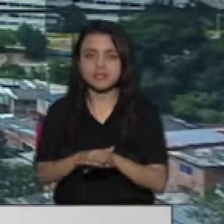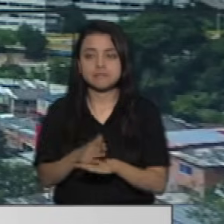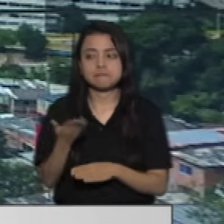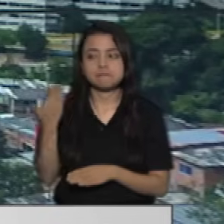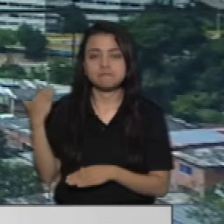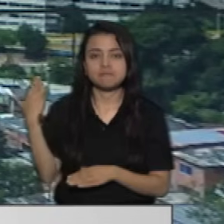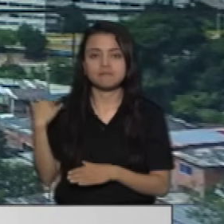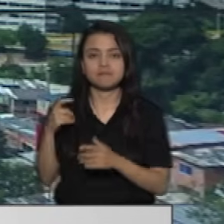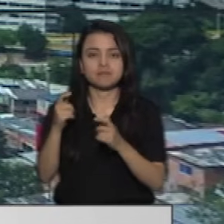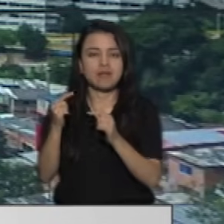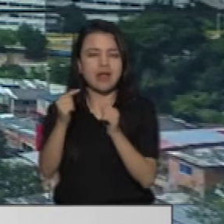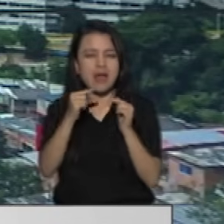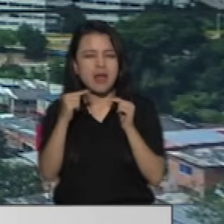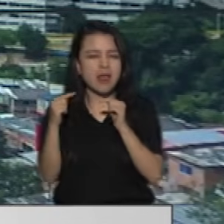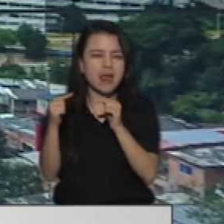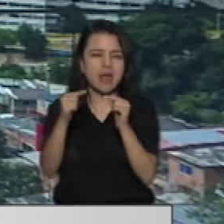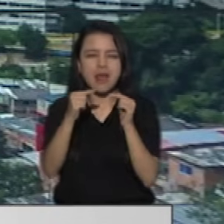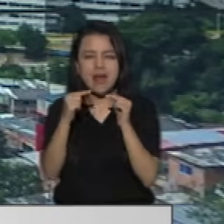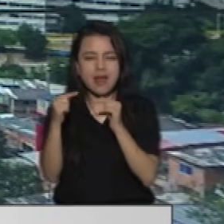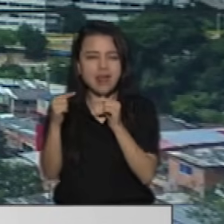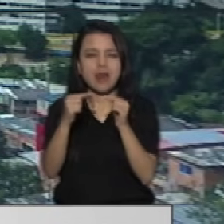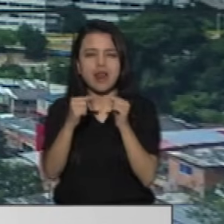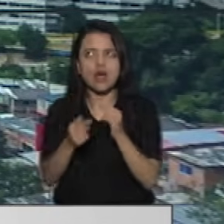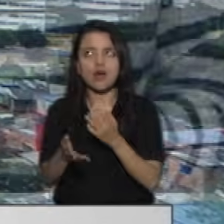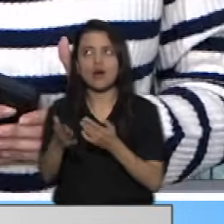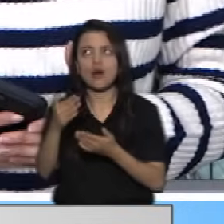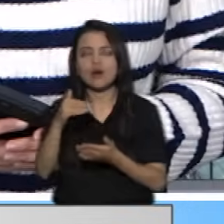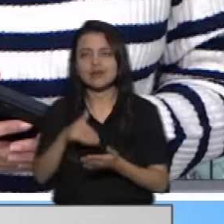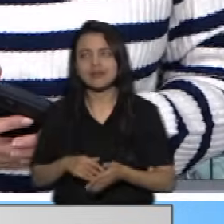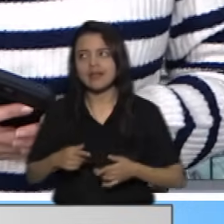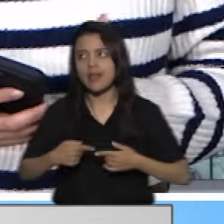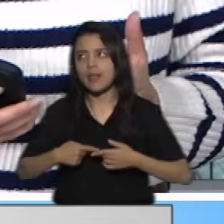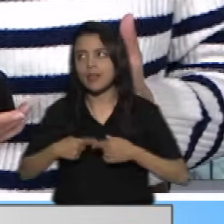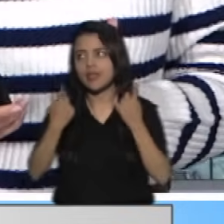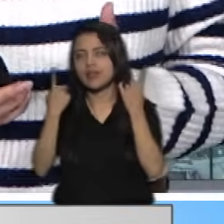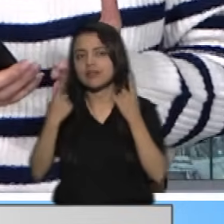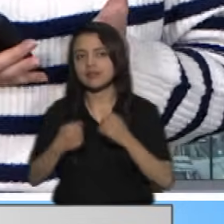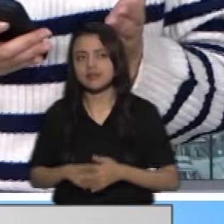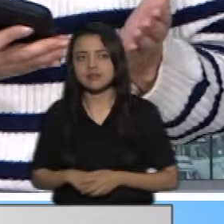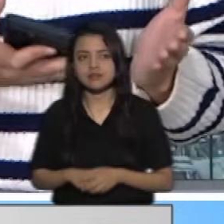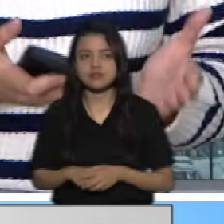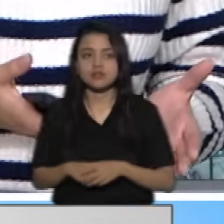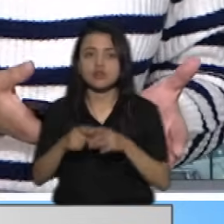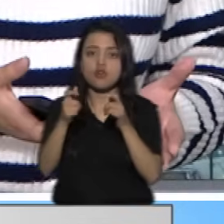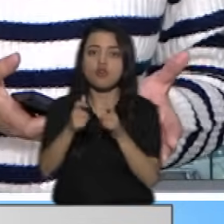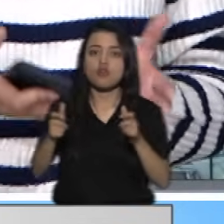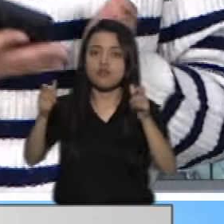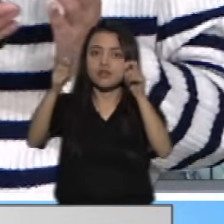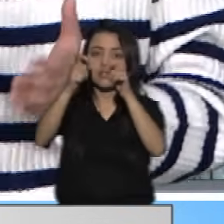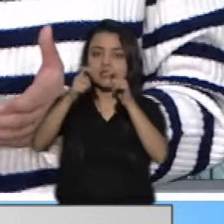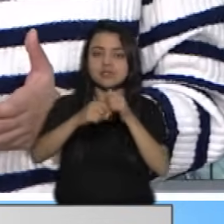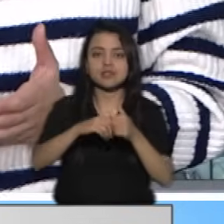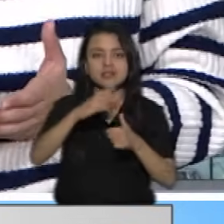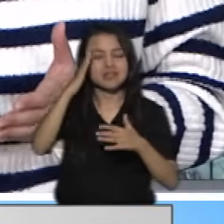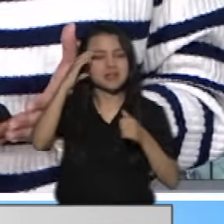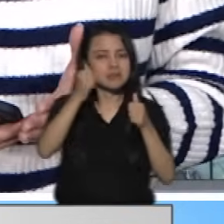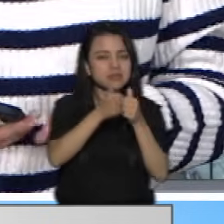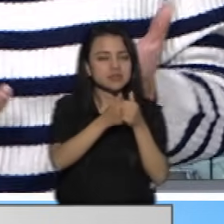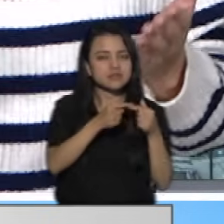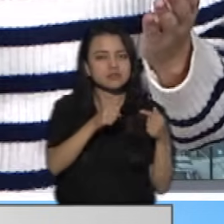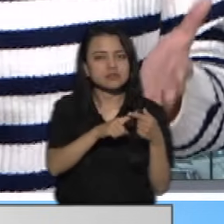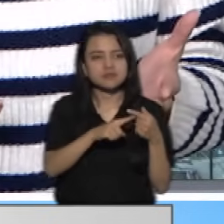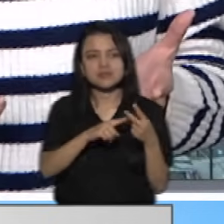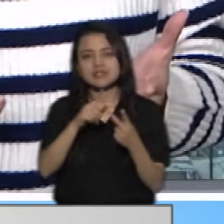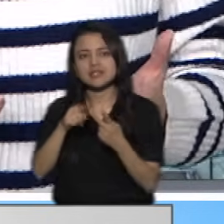en el debate más reciente, nuevamente se registró una discusión entre congresistas del Pacto Histórico y del Centro